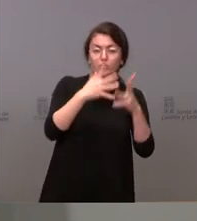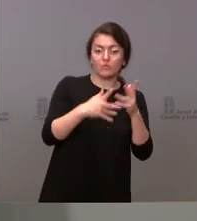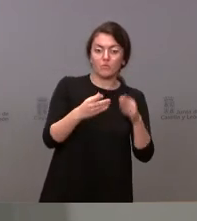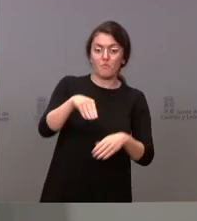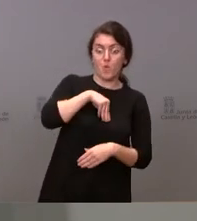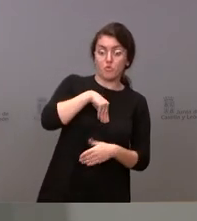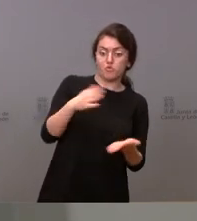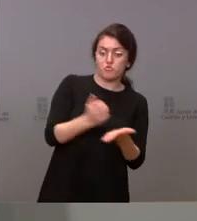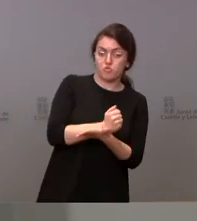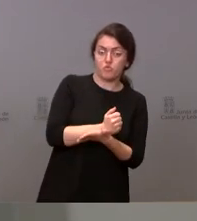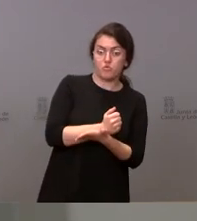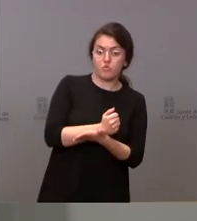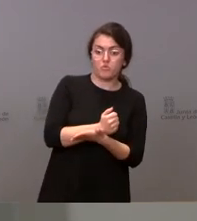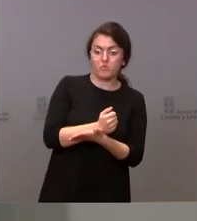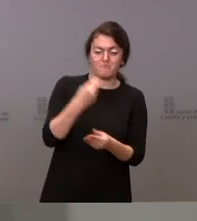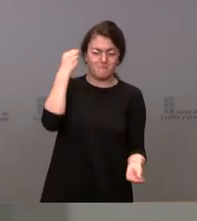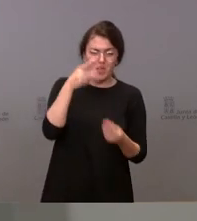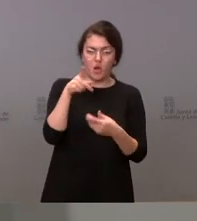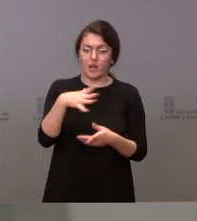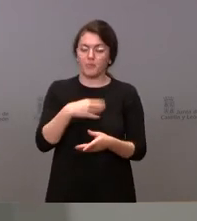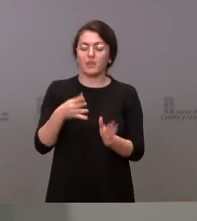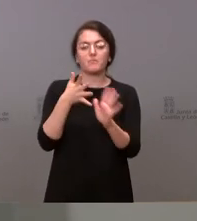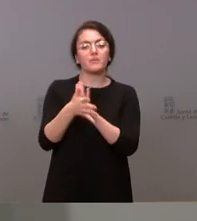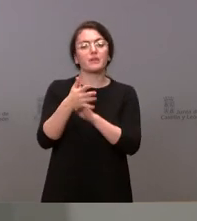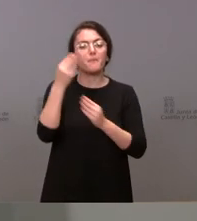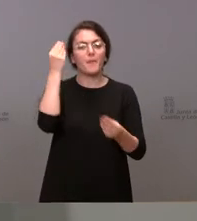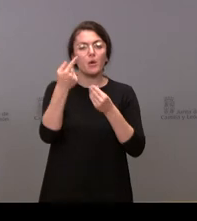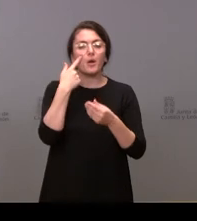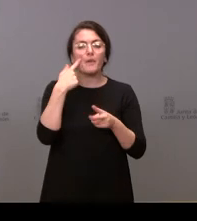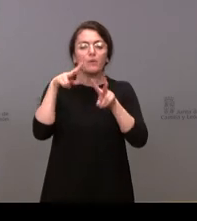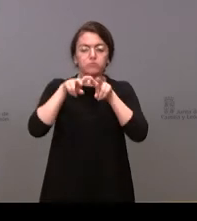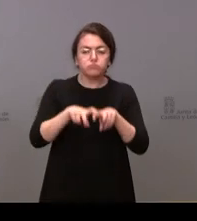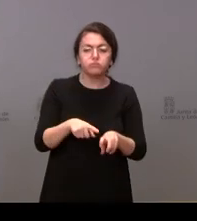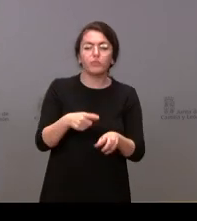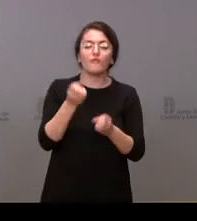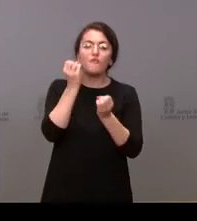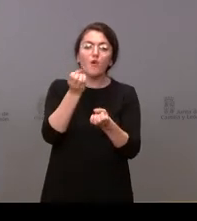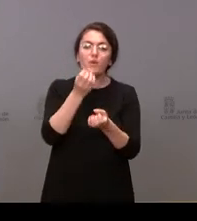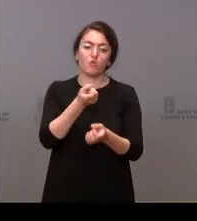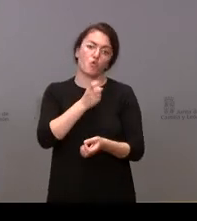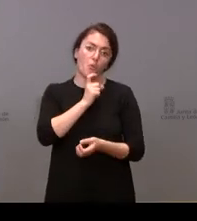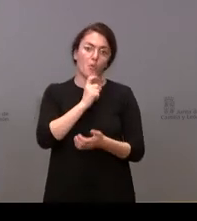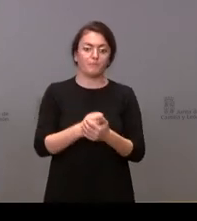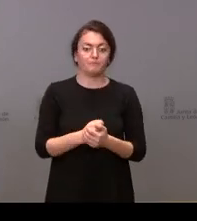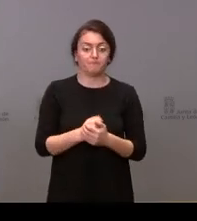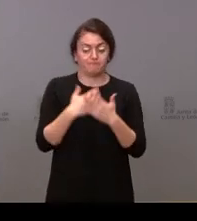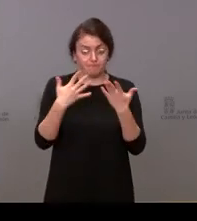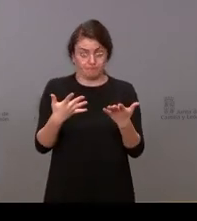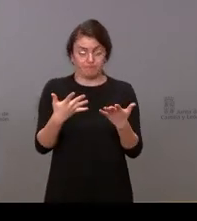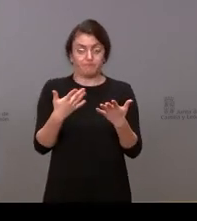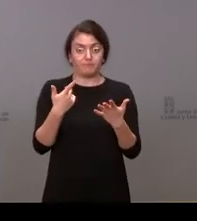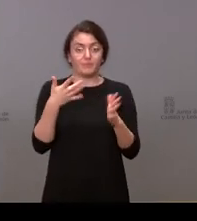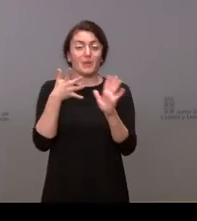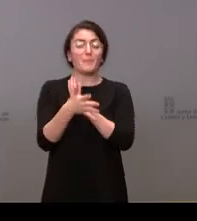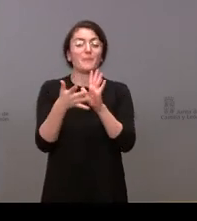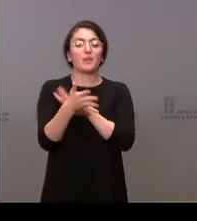puede explicar mejor cómo recabamos nosotros todos los datos. Bueno, Sergio, los datos nos